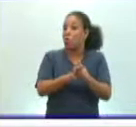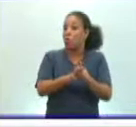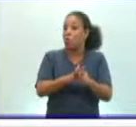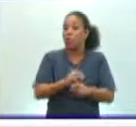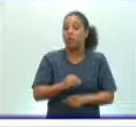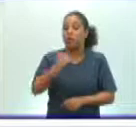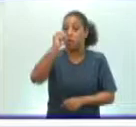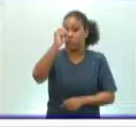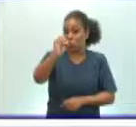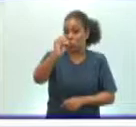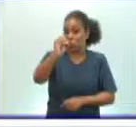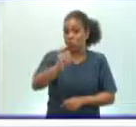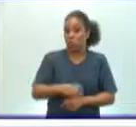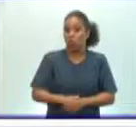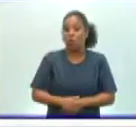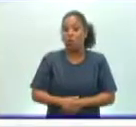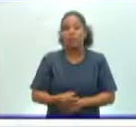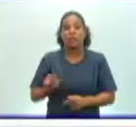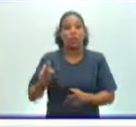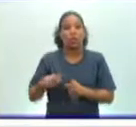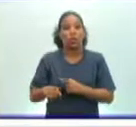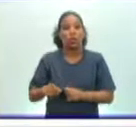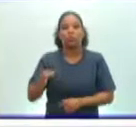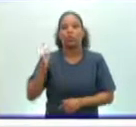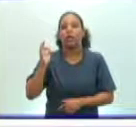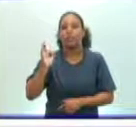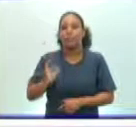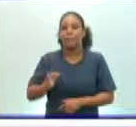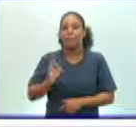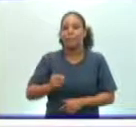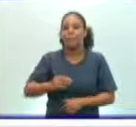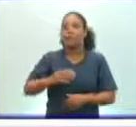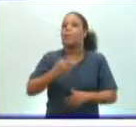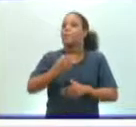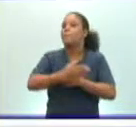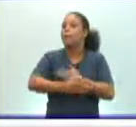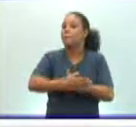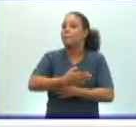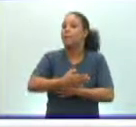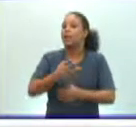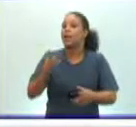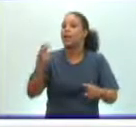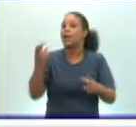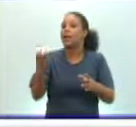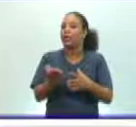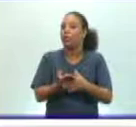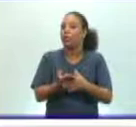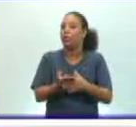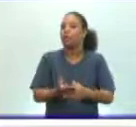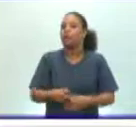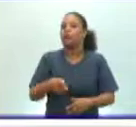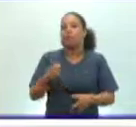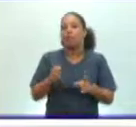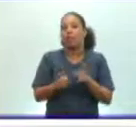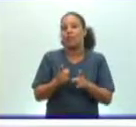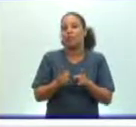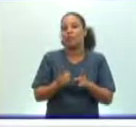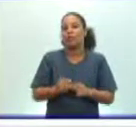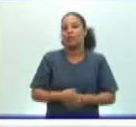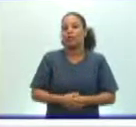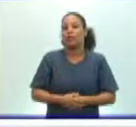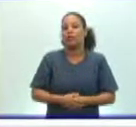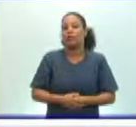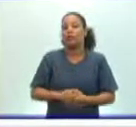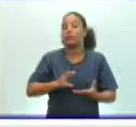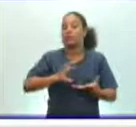extremo es un origen y el otro la misma paralela que corta la semirrecta. Entonces